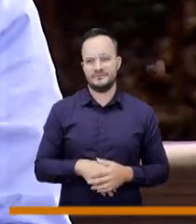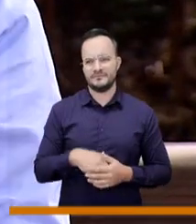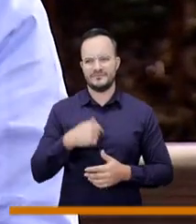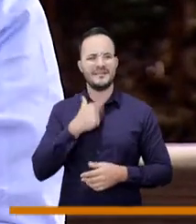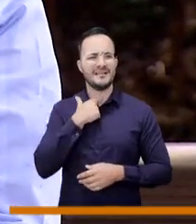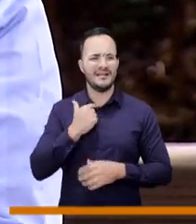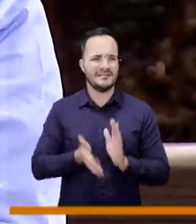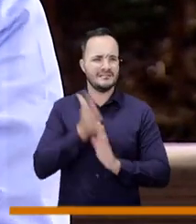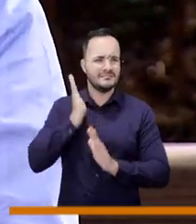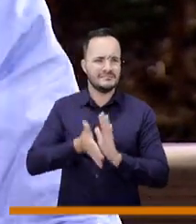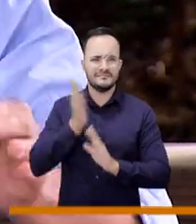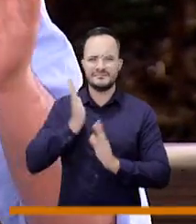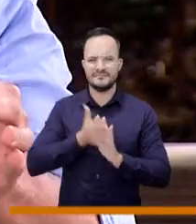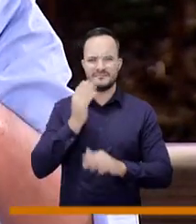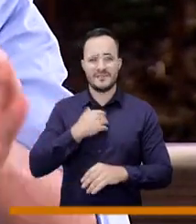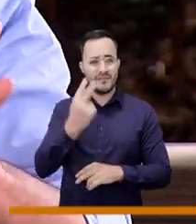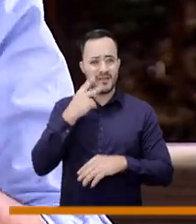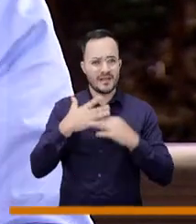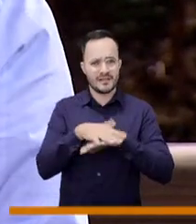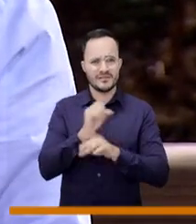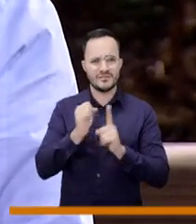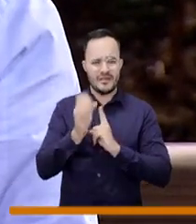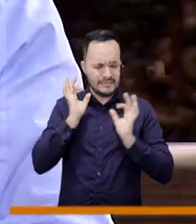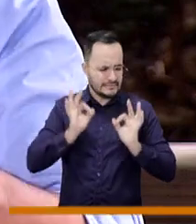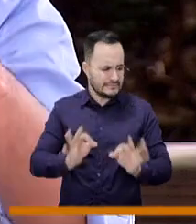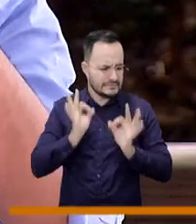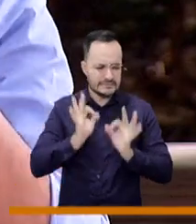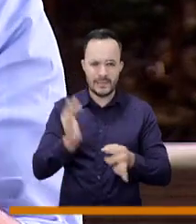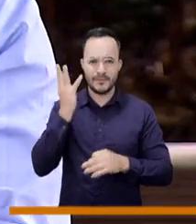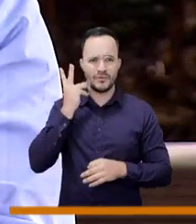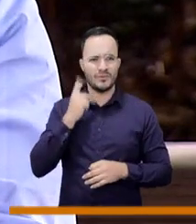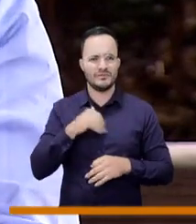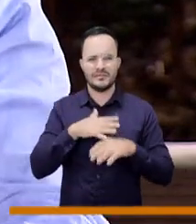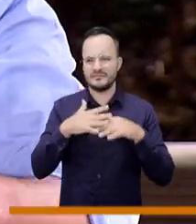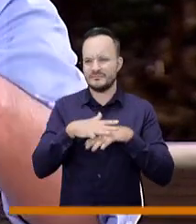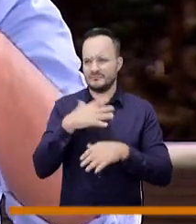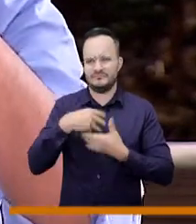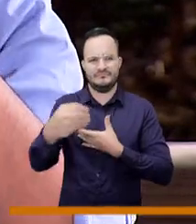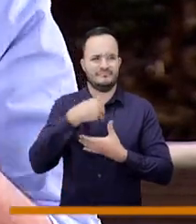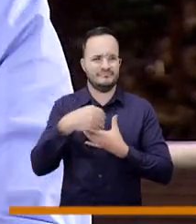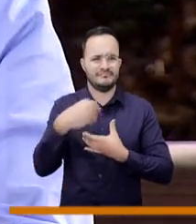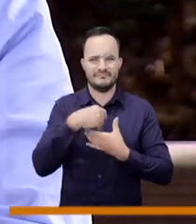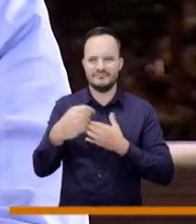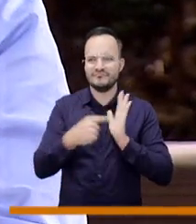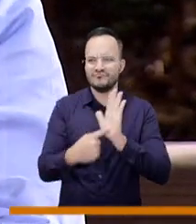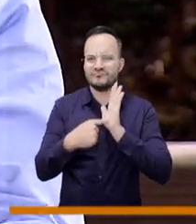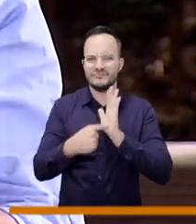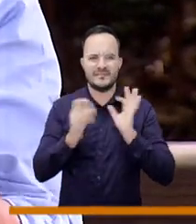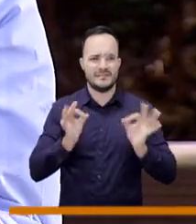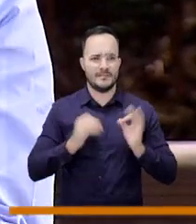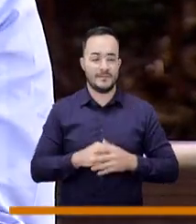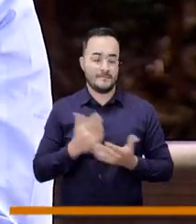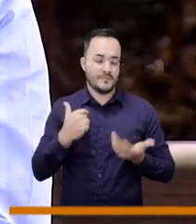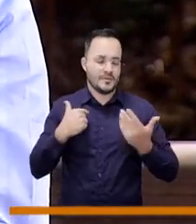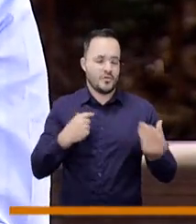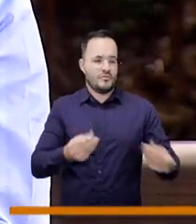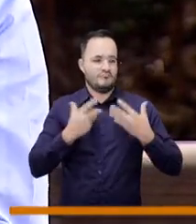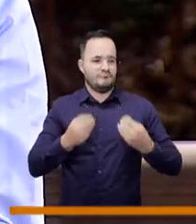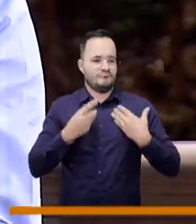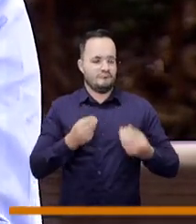Ustedes pueden ver mis redes sociales, todos los días estoy en la calle. El ejercicio que más forma y que